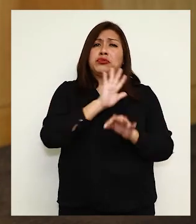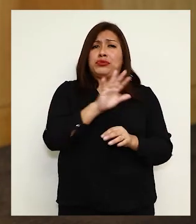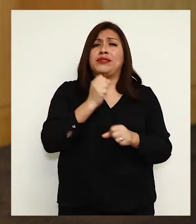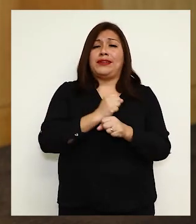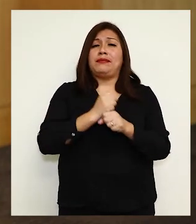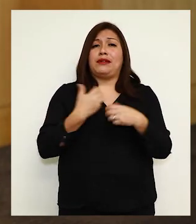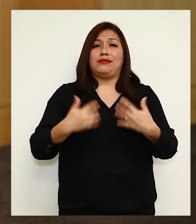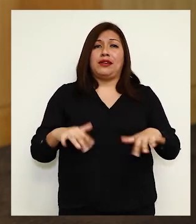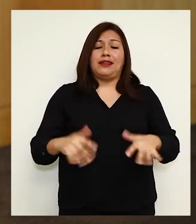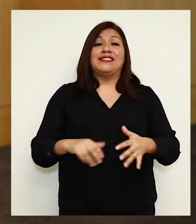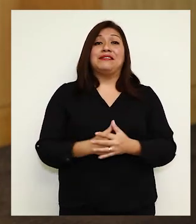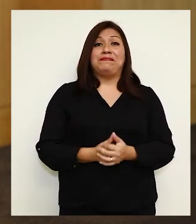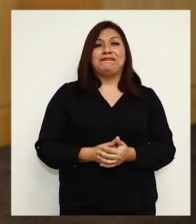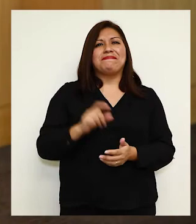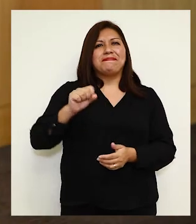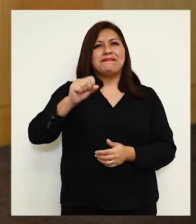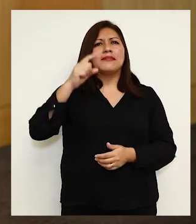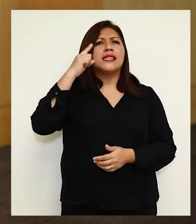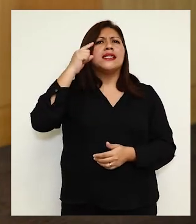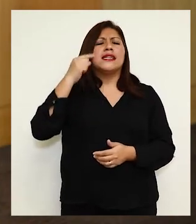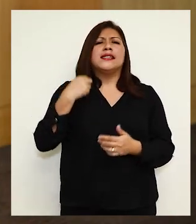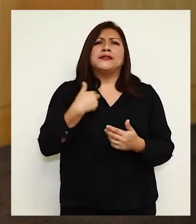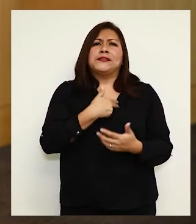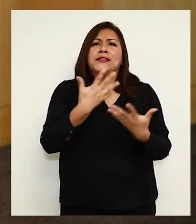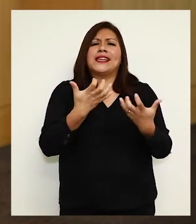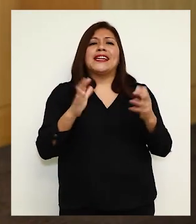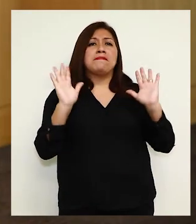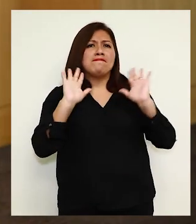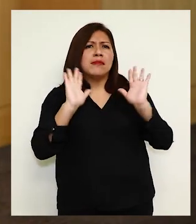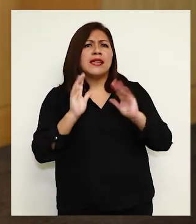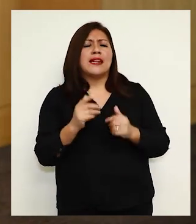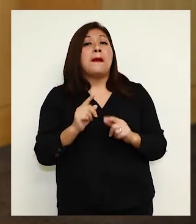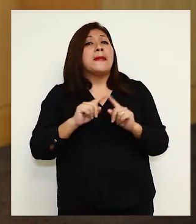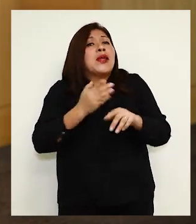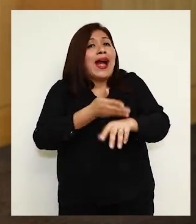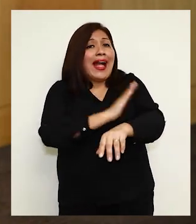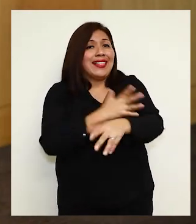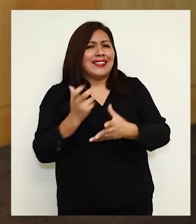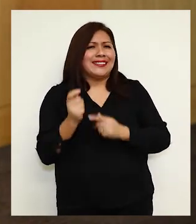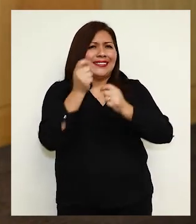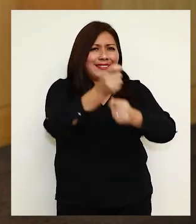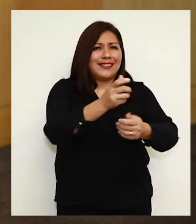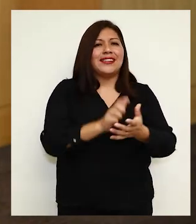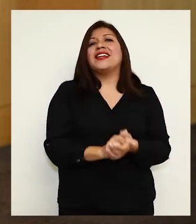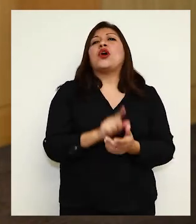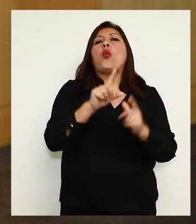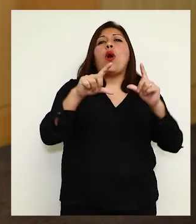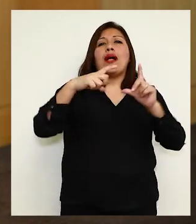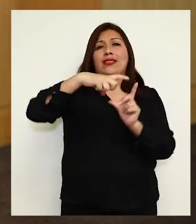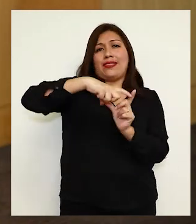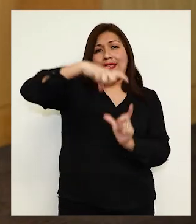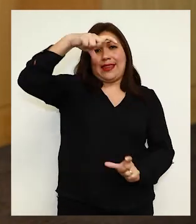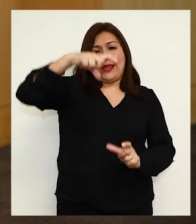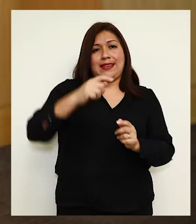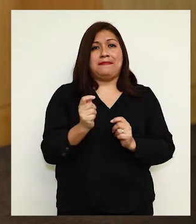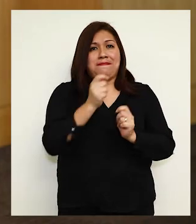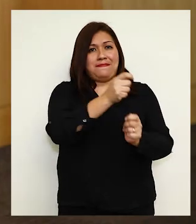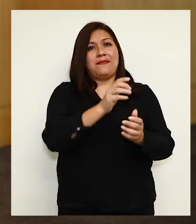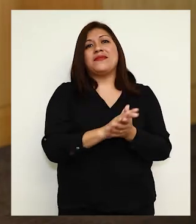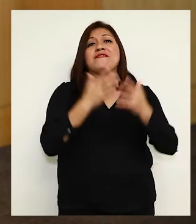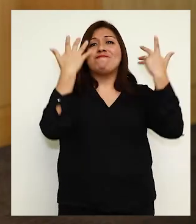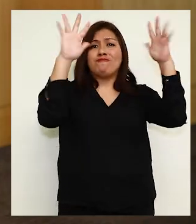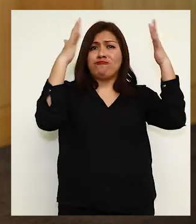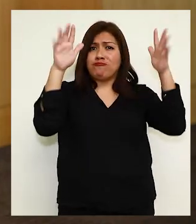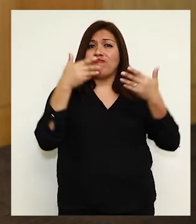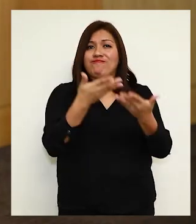vienen realizando. Queremos despedirla, pero no sin antes entregarle un obsequio. Esa es una tarjeta